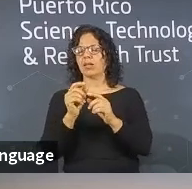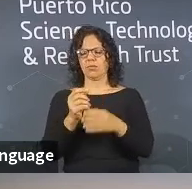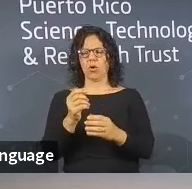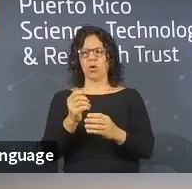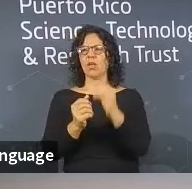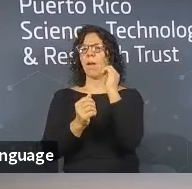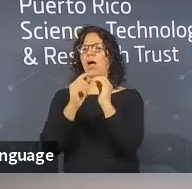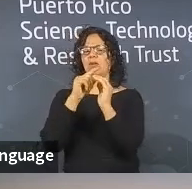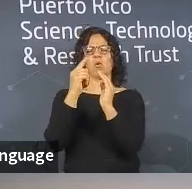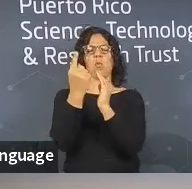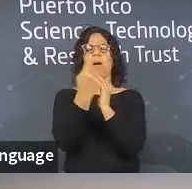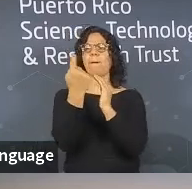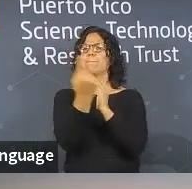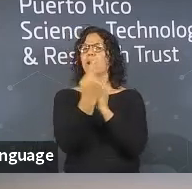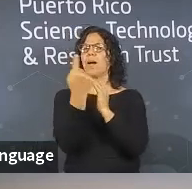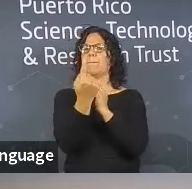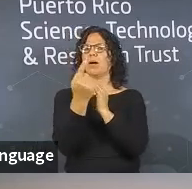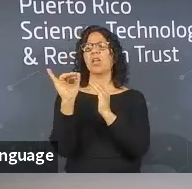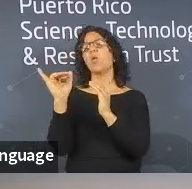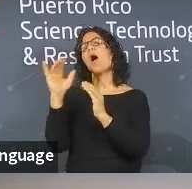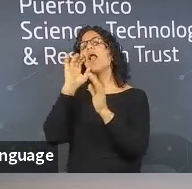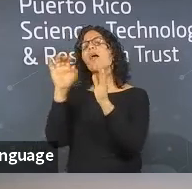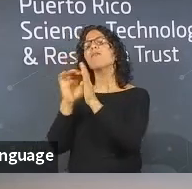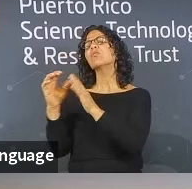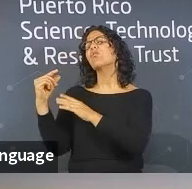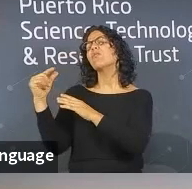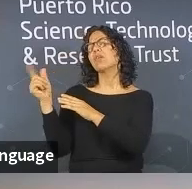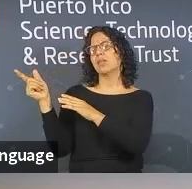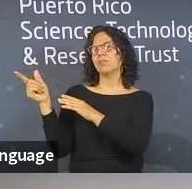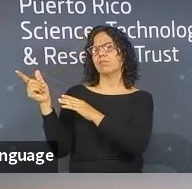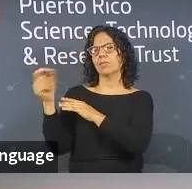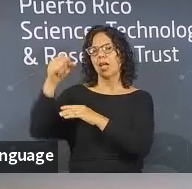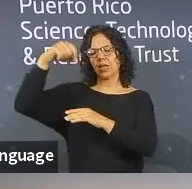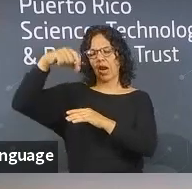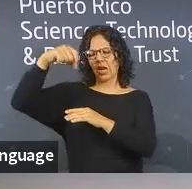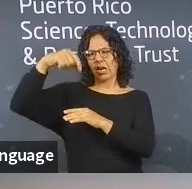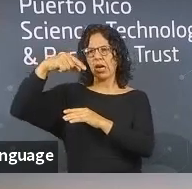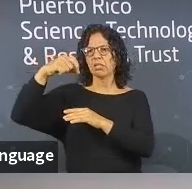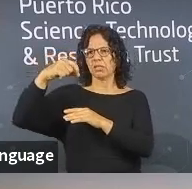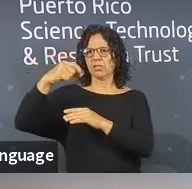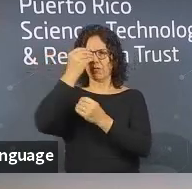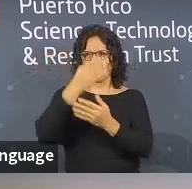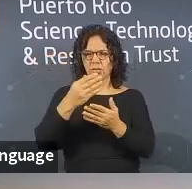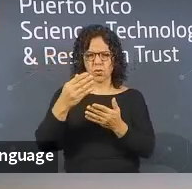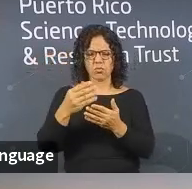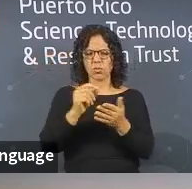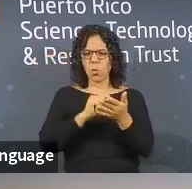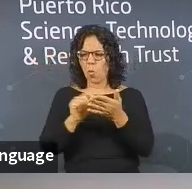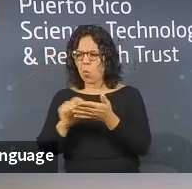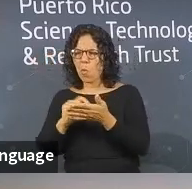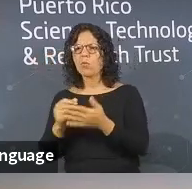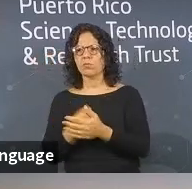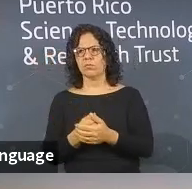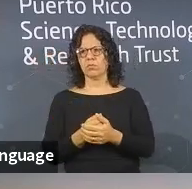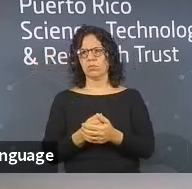y están colectando la nube que pasa por ahí. Estas laminillas son portaobjetos de microscopio